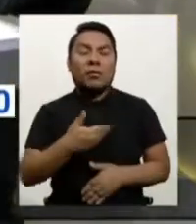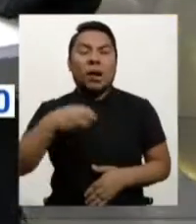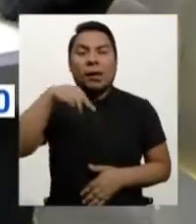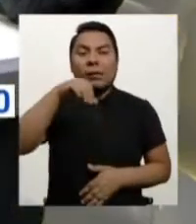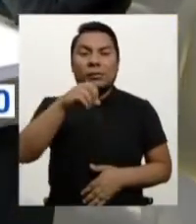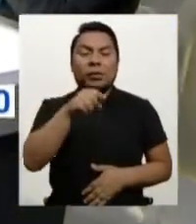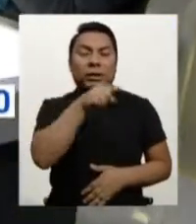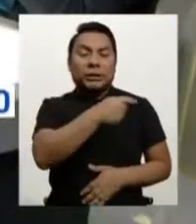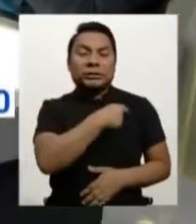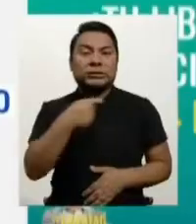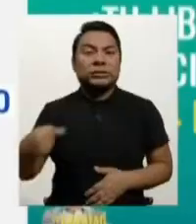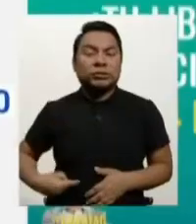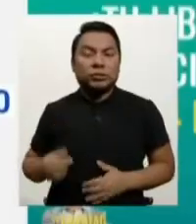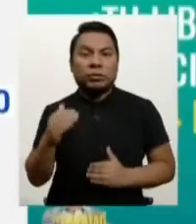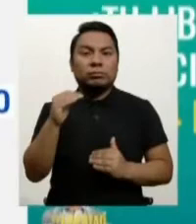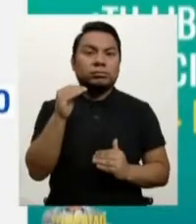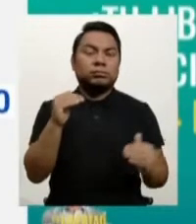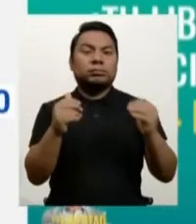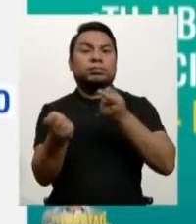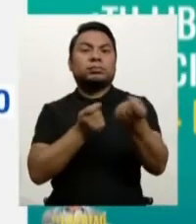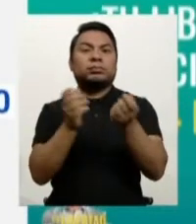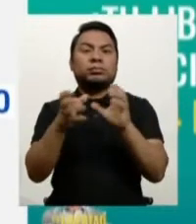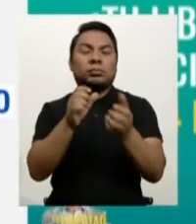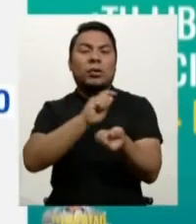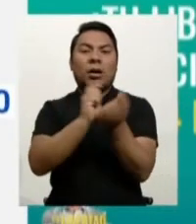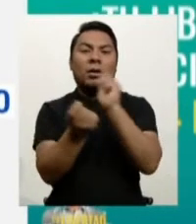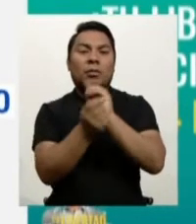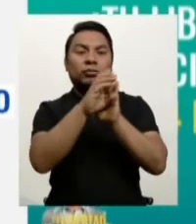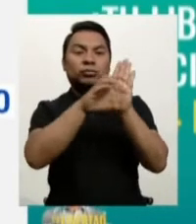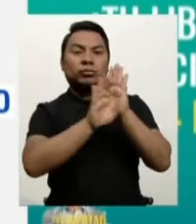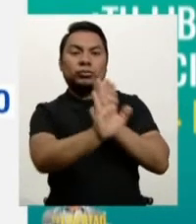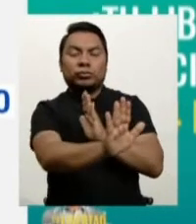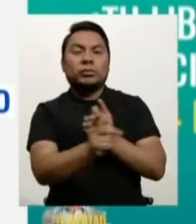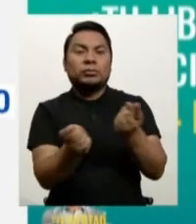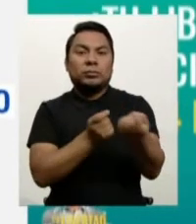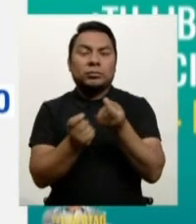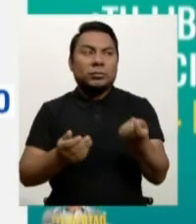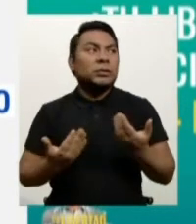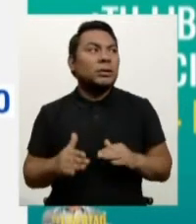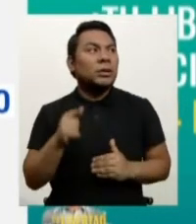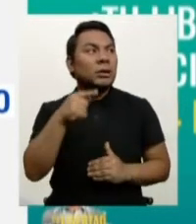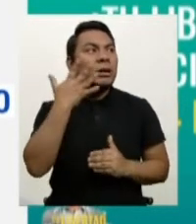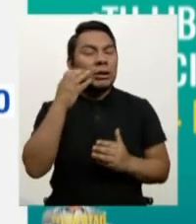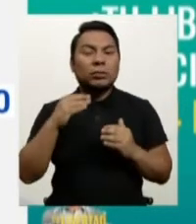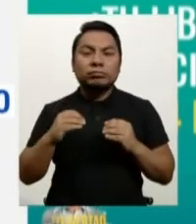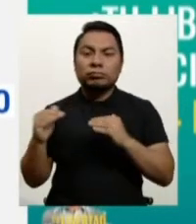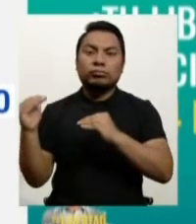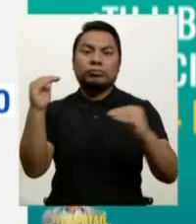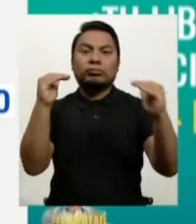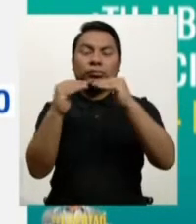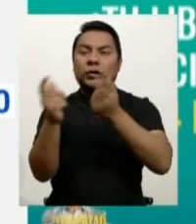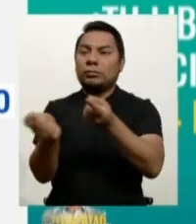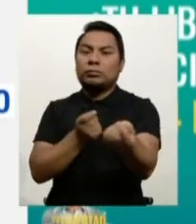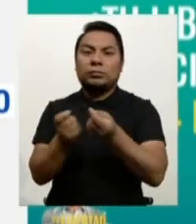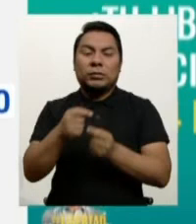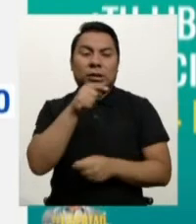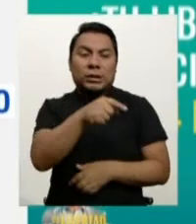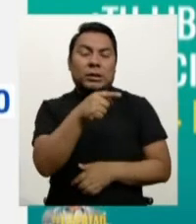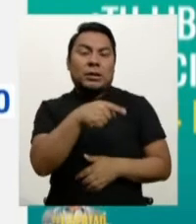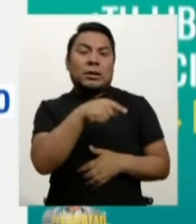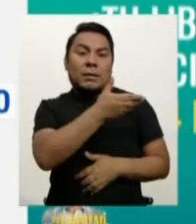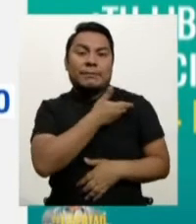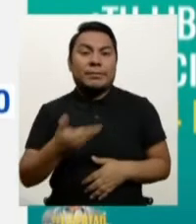Estado incruento. La inclusión de las ideas de Xi Jinping en la Carta del Partido Comunista le pone prácticamente al mismo nivel de influencia política que Mao Zedong.